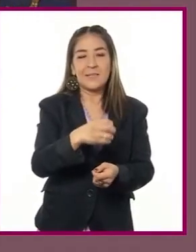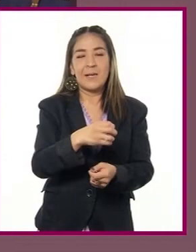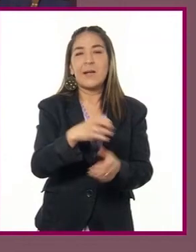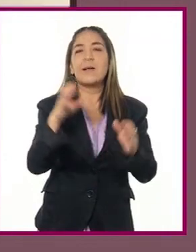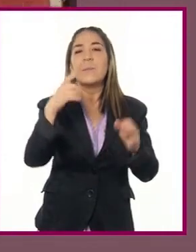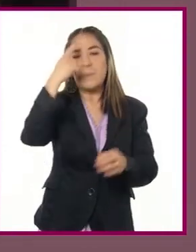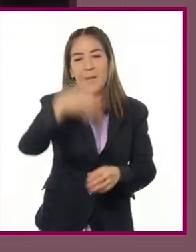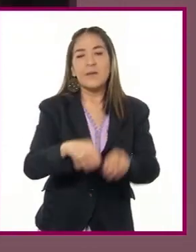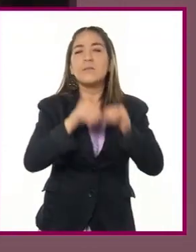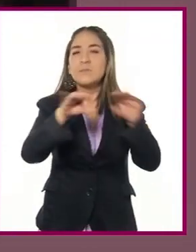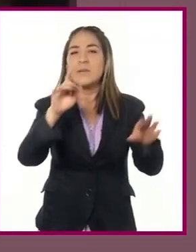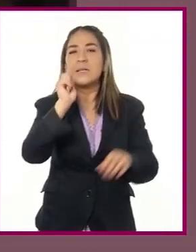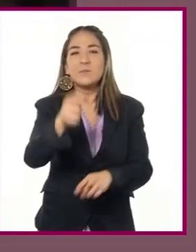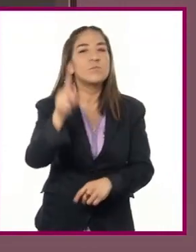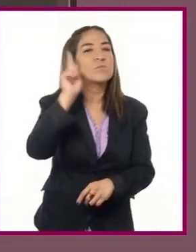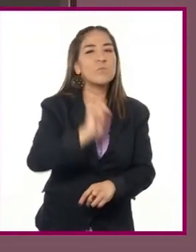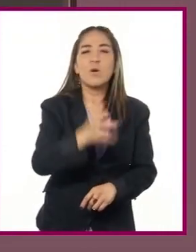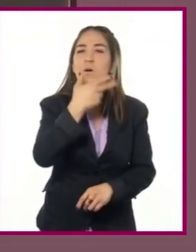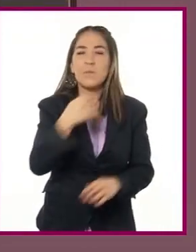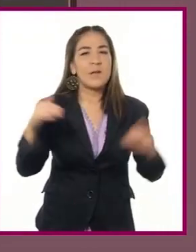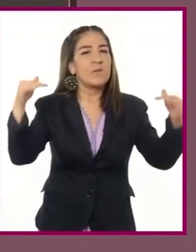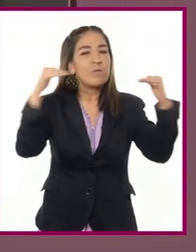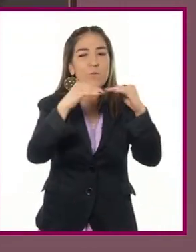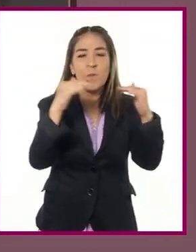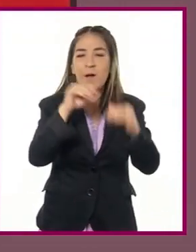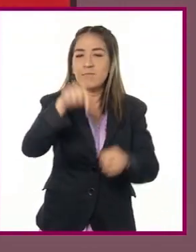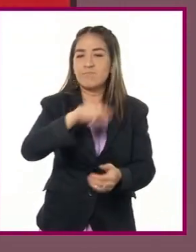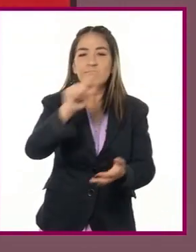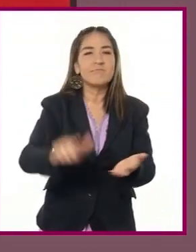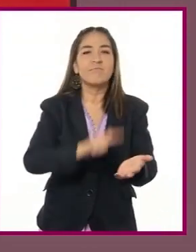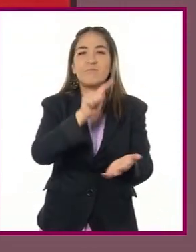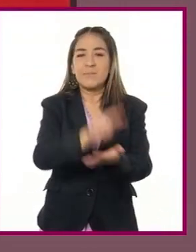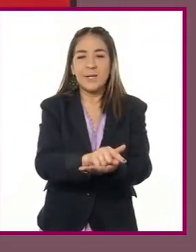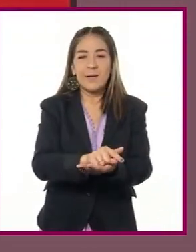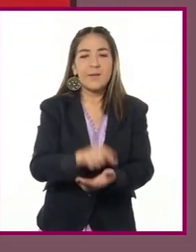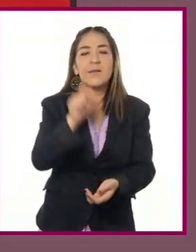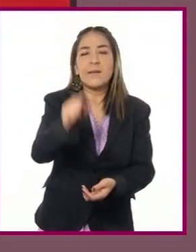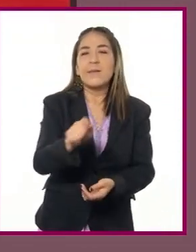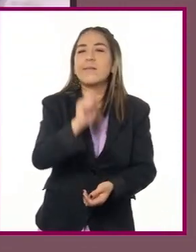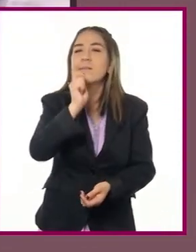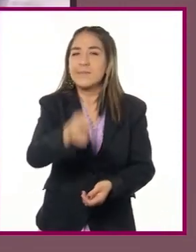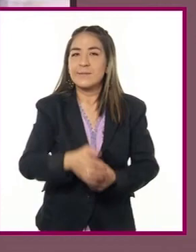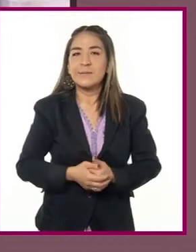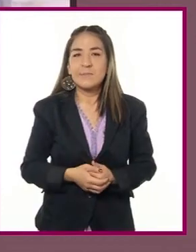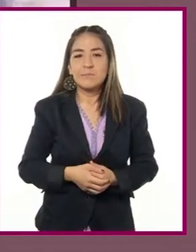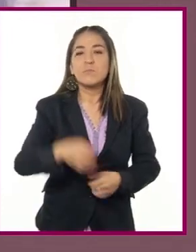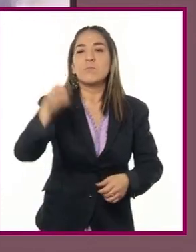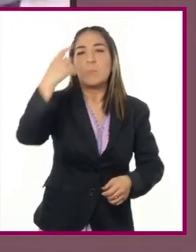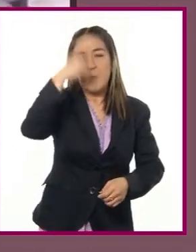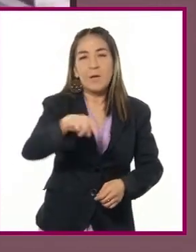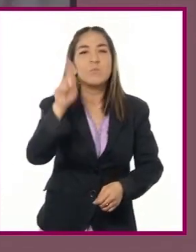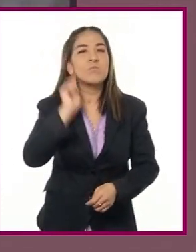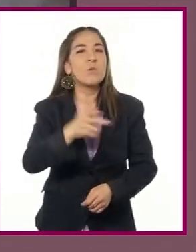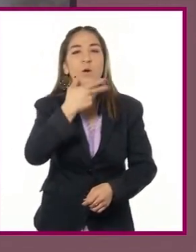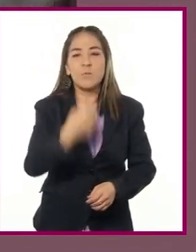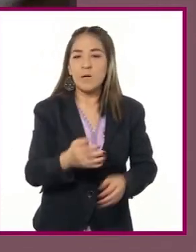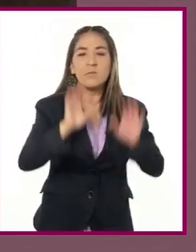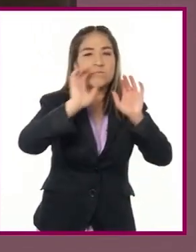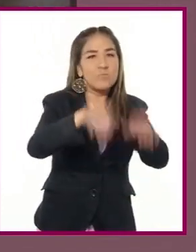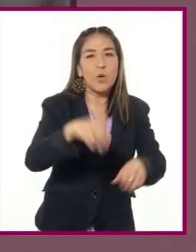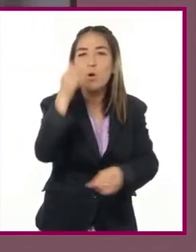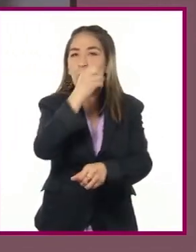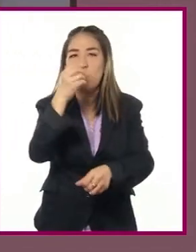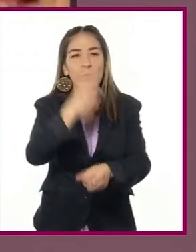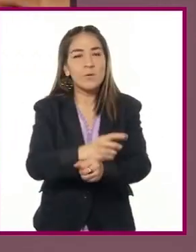al establecer que hombres y mujeres son iguales ante la ley. Esto debe traducirse en oportunidades en todos los ámbitos